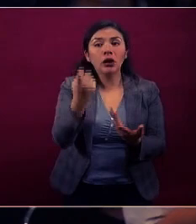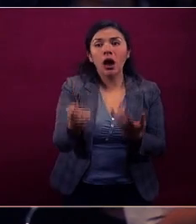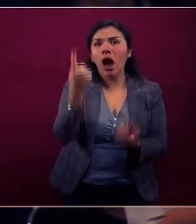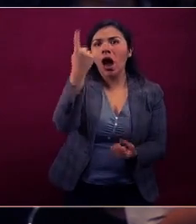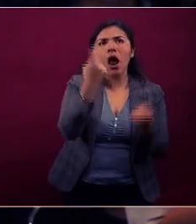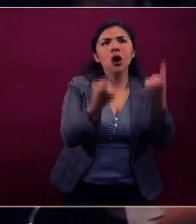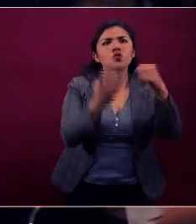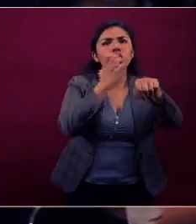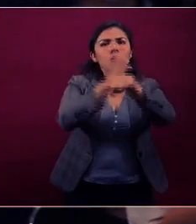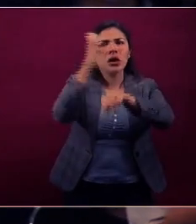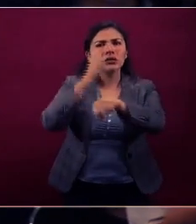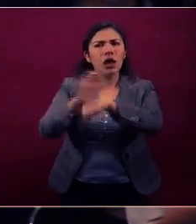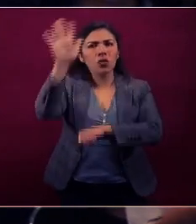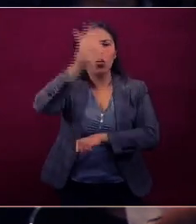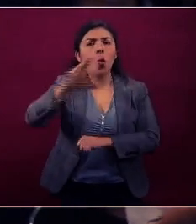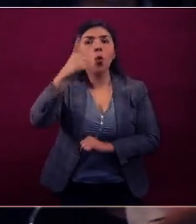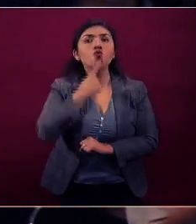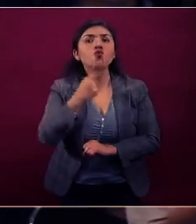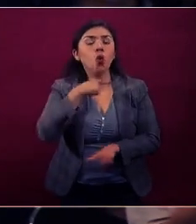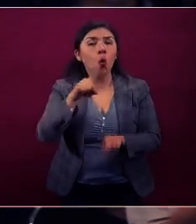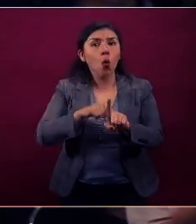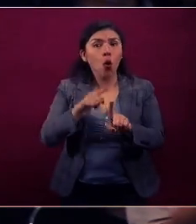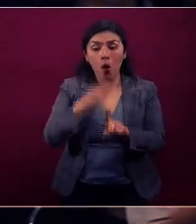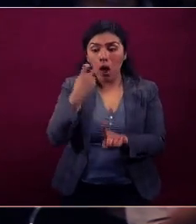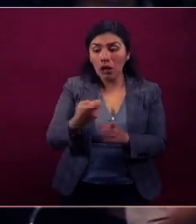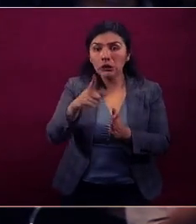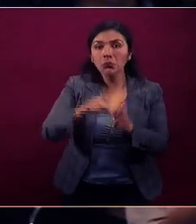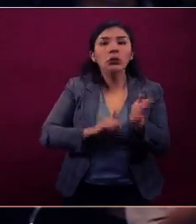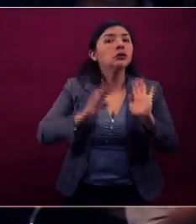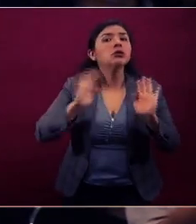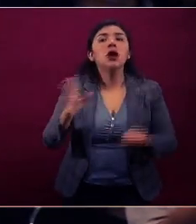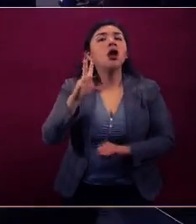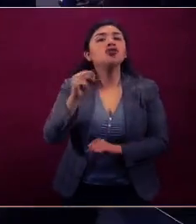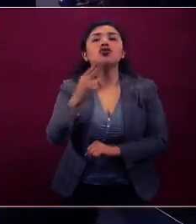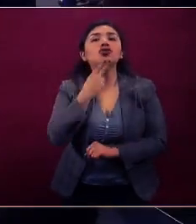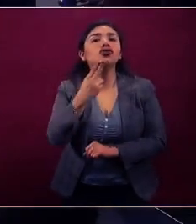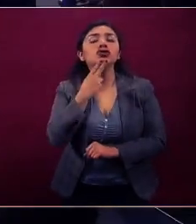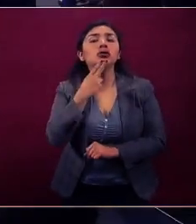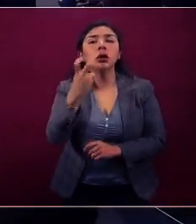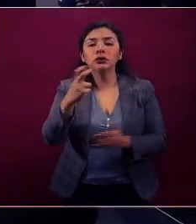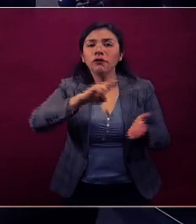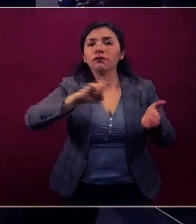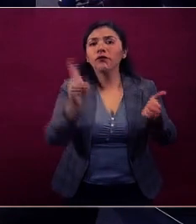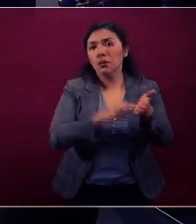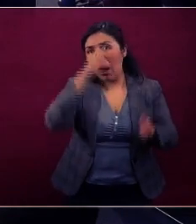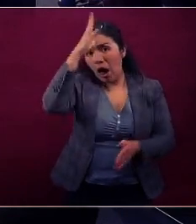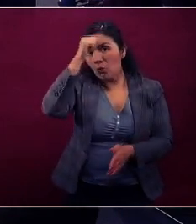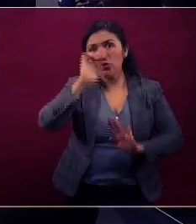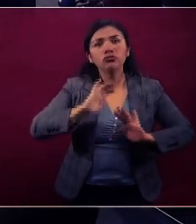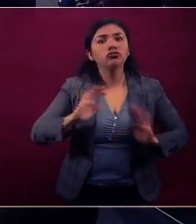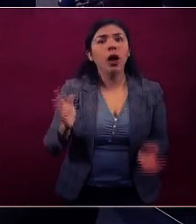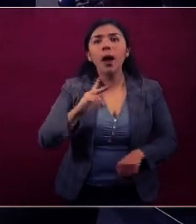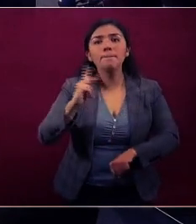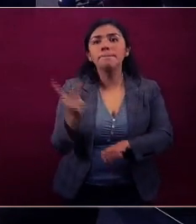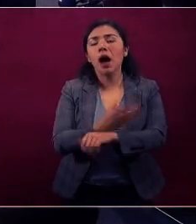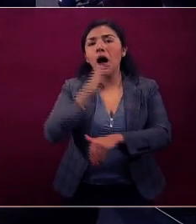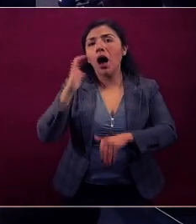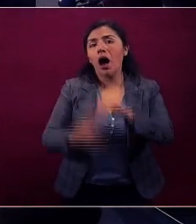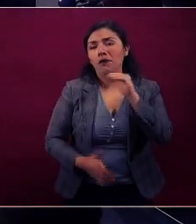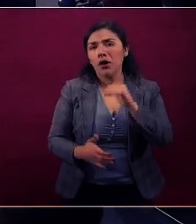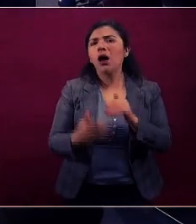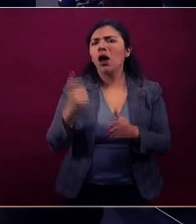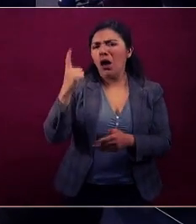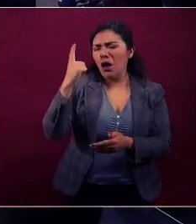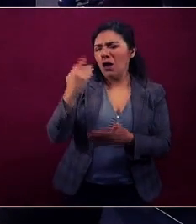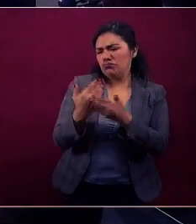algunos estados que están en rojos, pues este mes ya no está funcionando ese convenio. La semana pasada hubo un caso